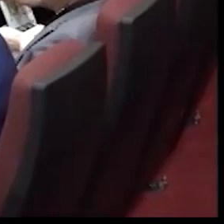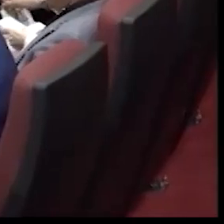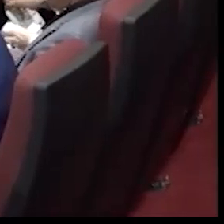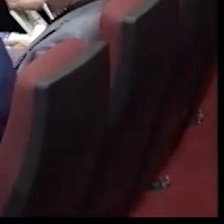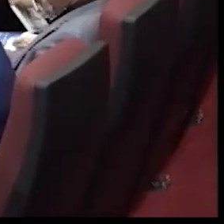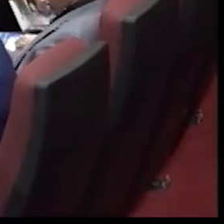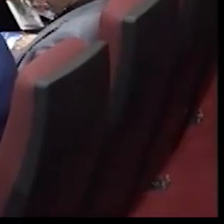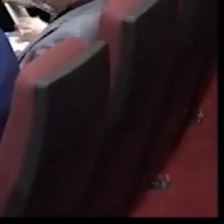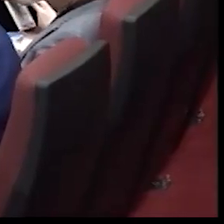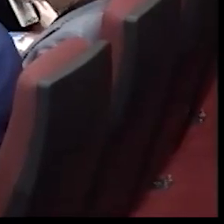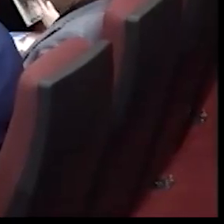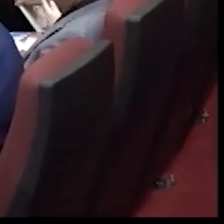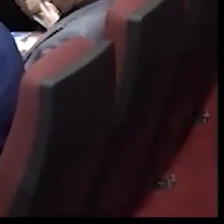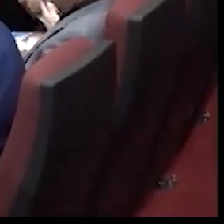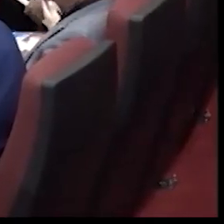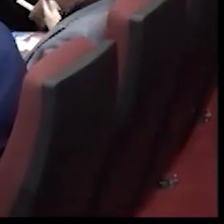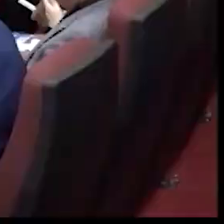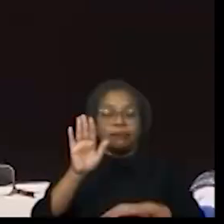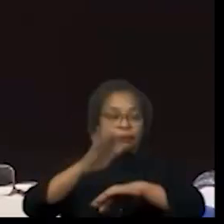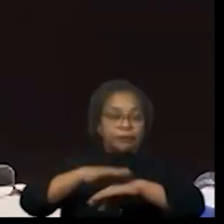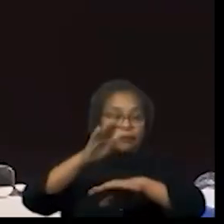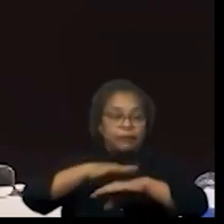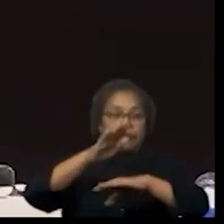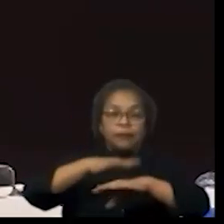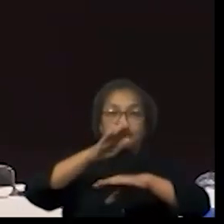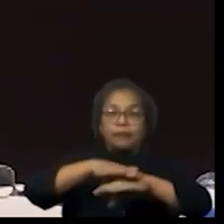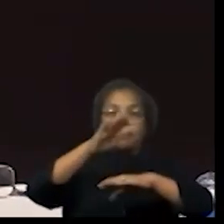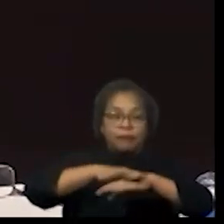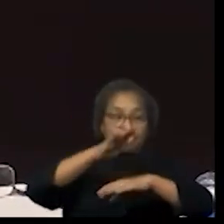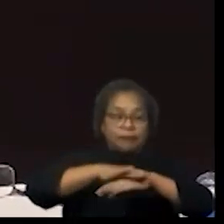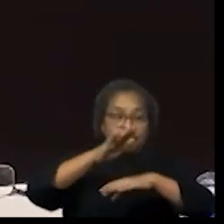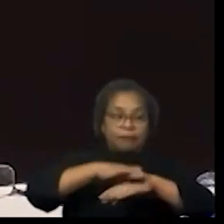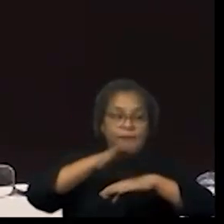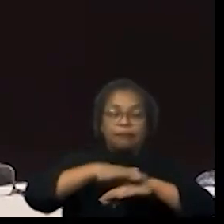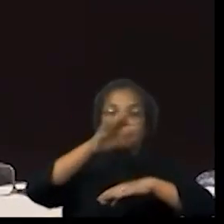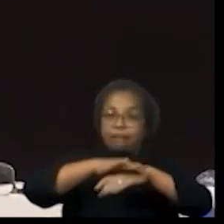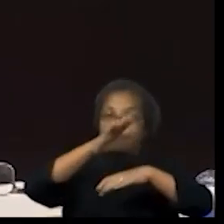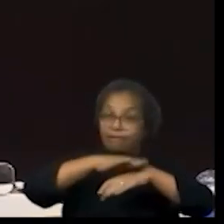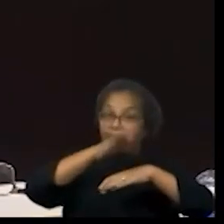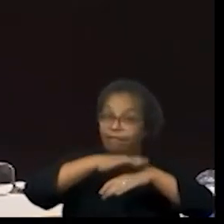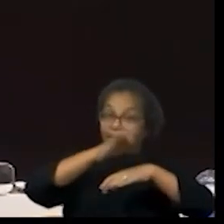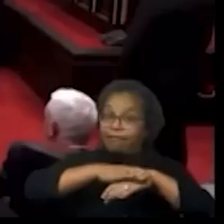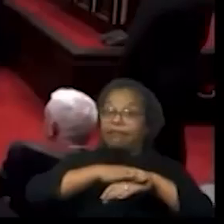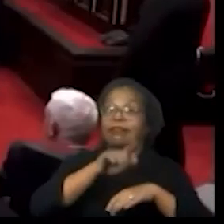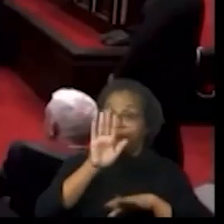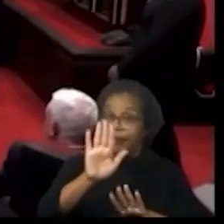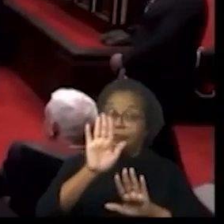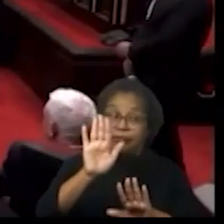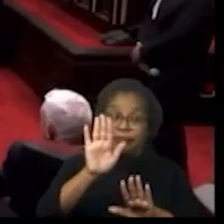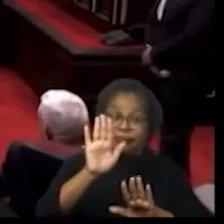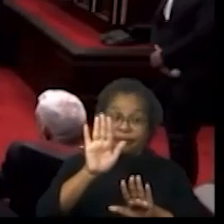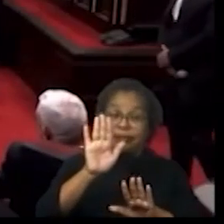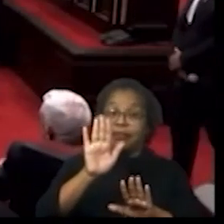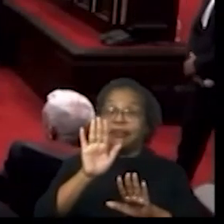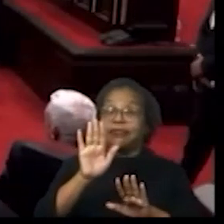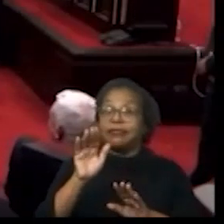en el artículo transitorio que aprobaron los asambleístas prohíbe que la reforma constitucional impulsada por el presidente Luis